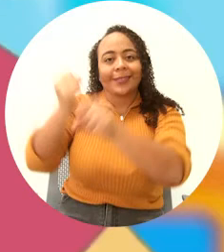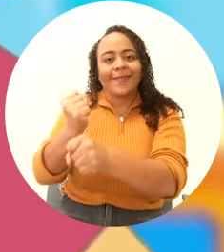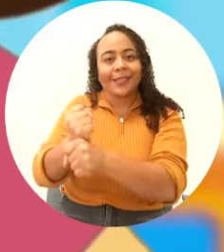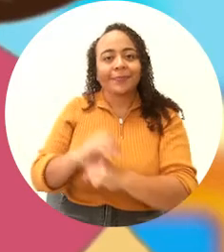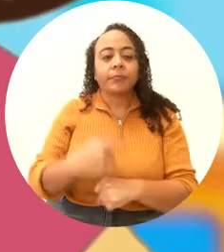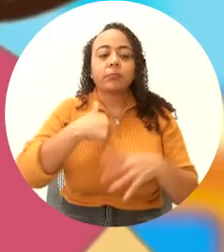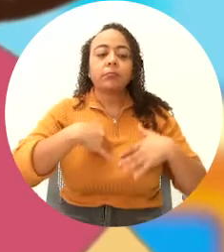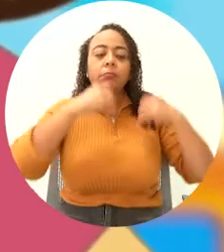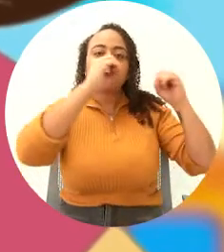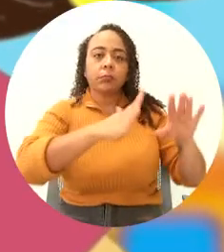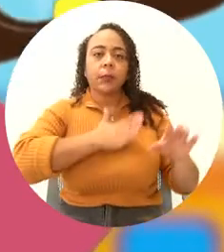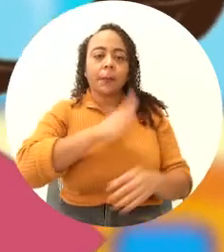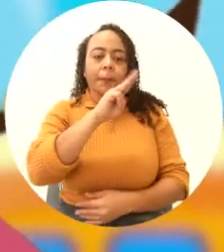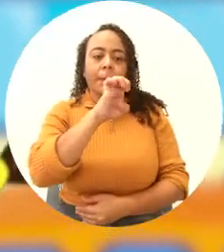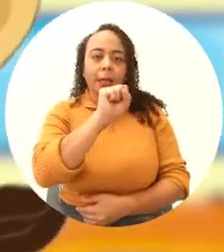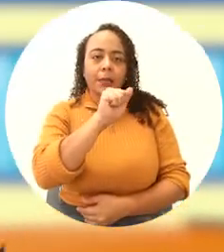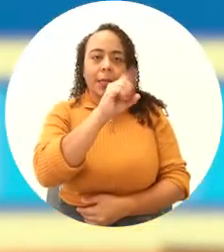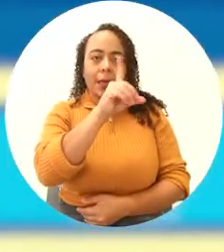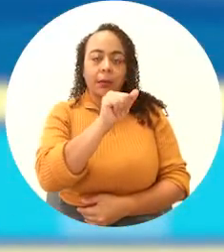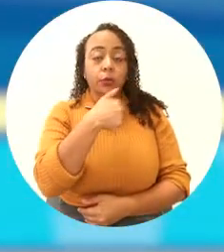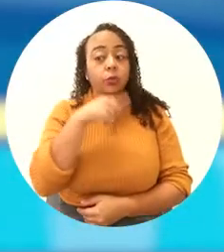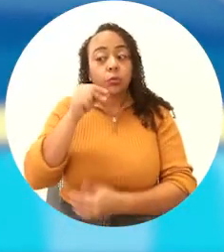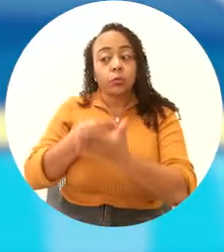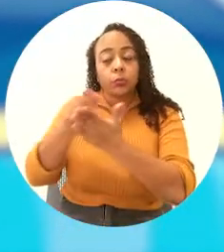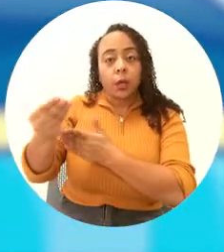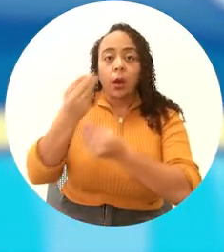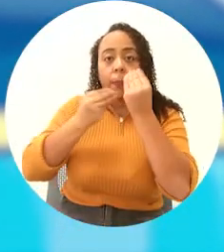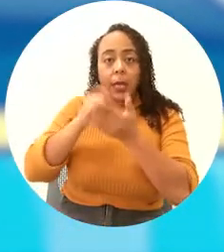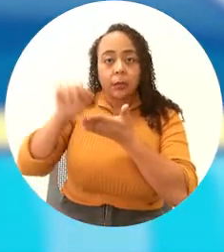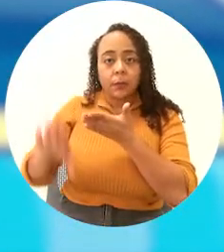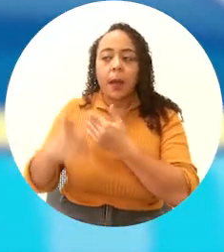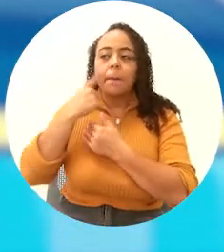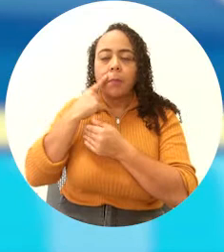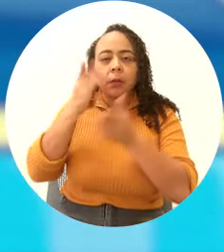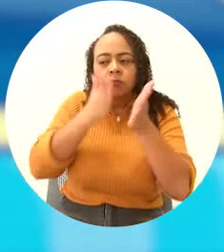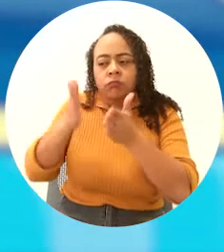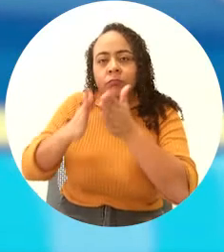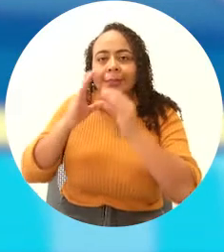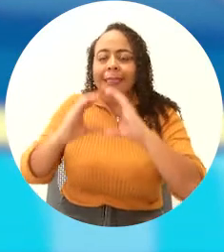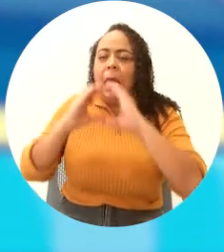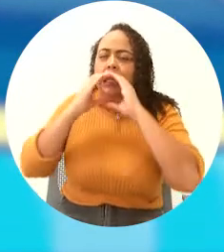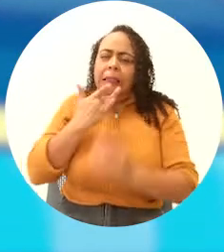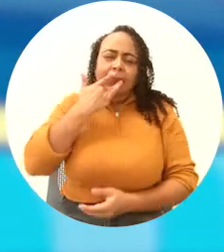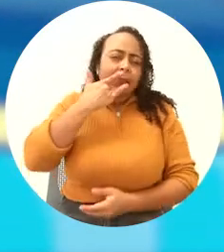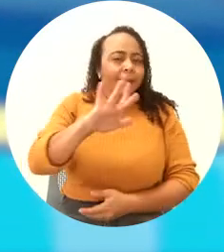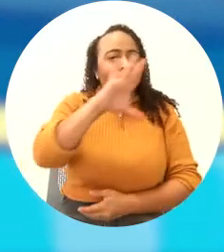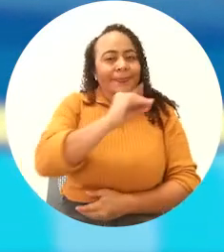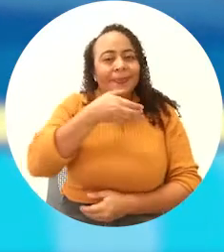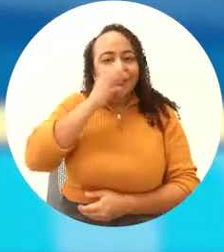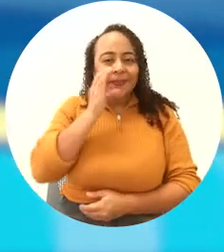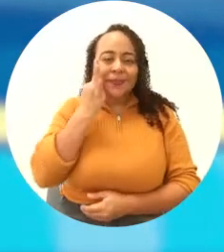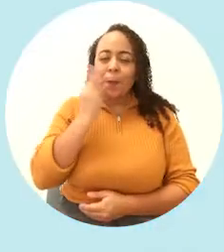Yo renuncié a mi mesada. En lugar de comprar comida en la escuela, papi me preparaba unos sándwiches súper ricos y un refresco de